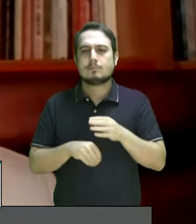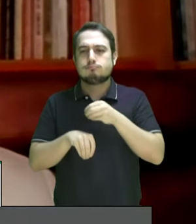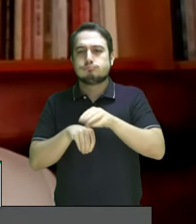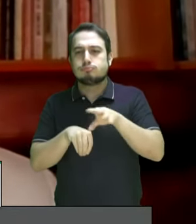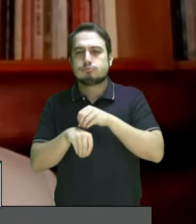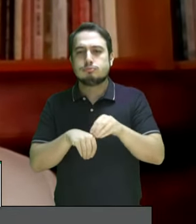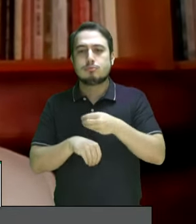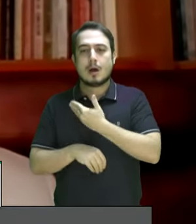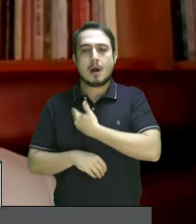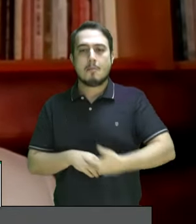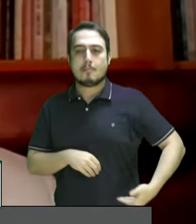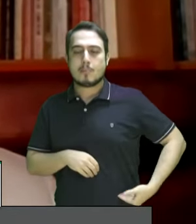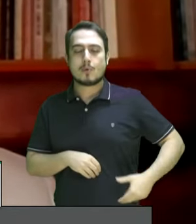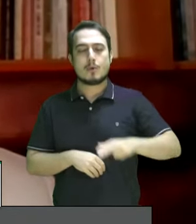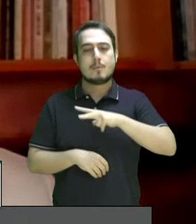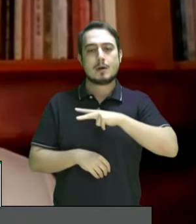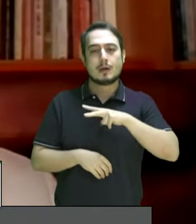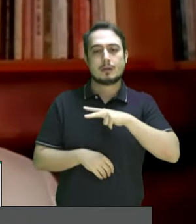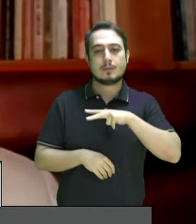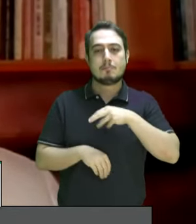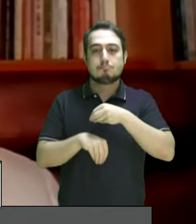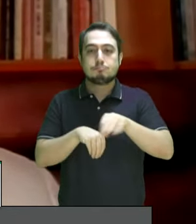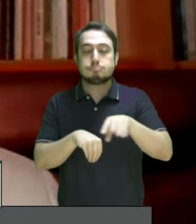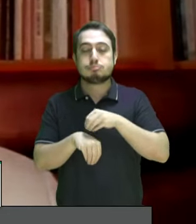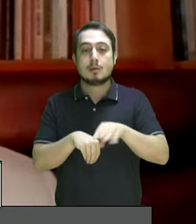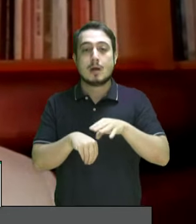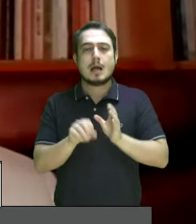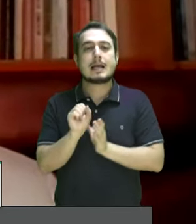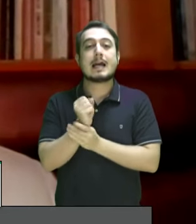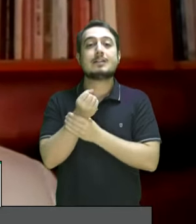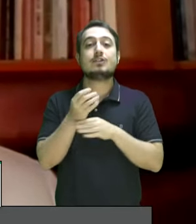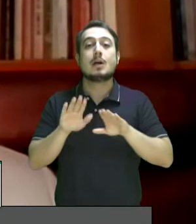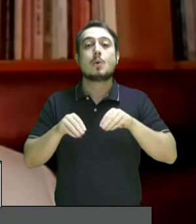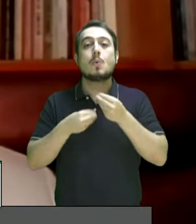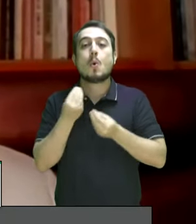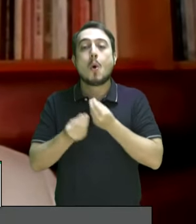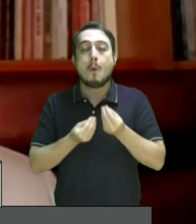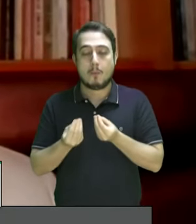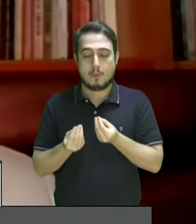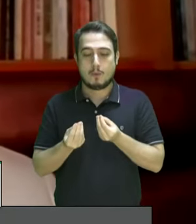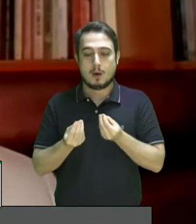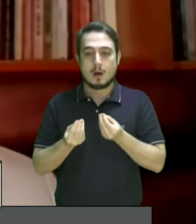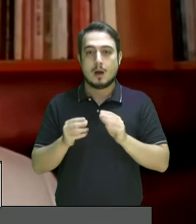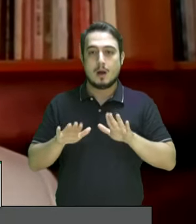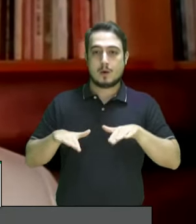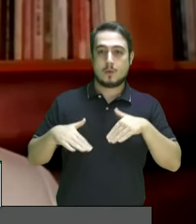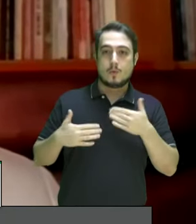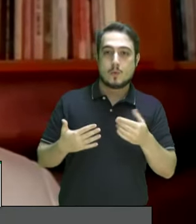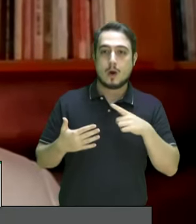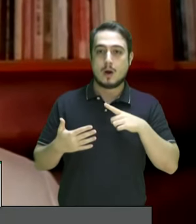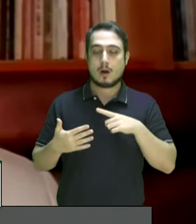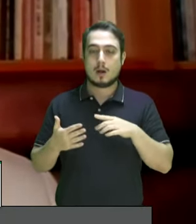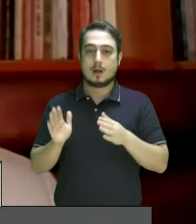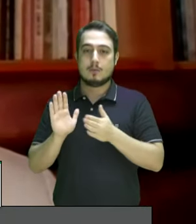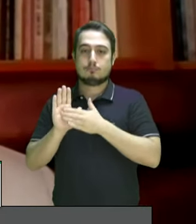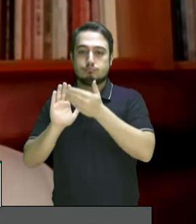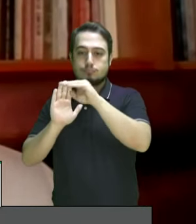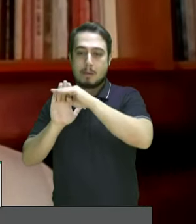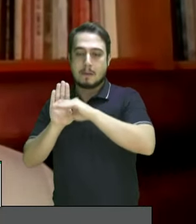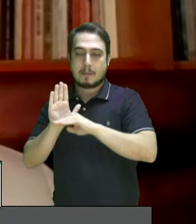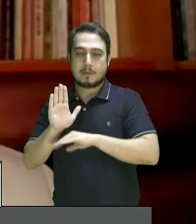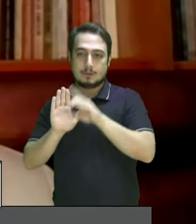do sector privado, de maneira que se garantice adecuadamente o cumplimento de direitos humanos.